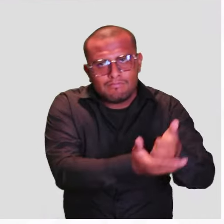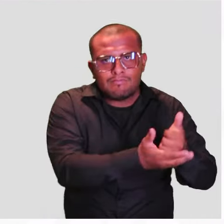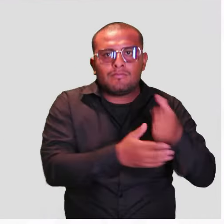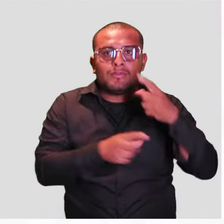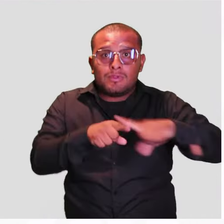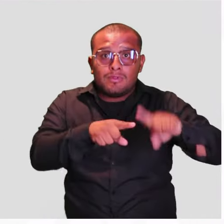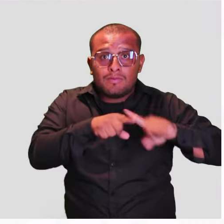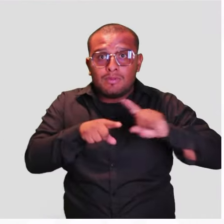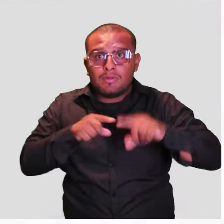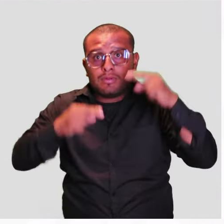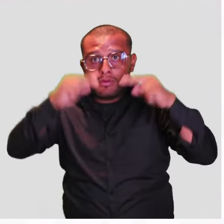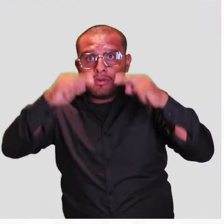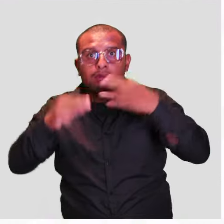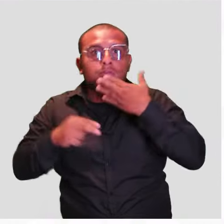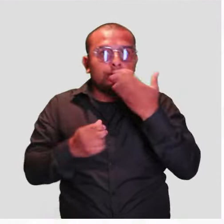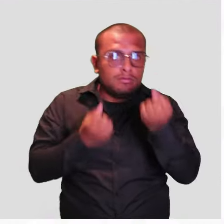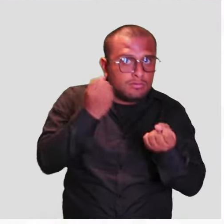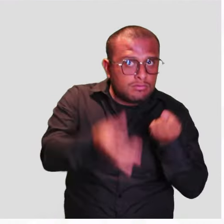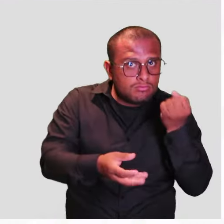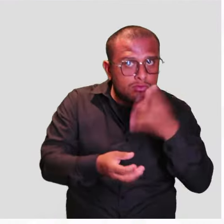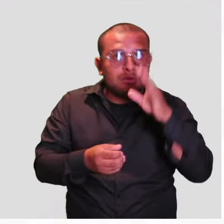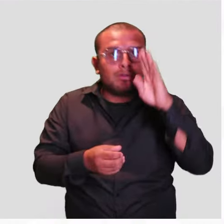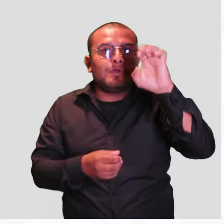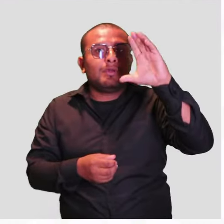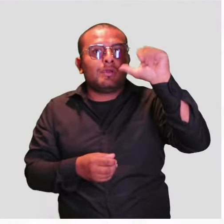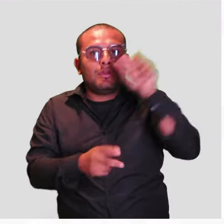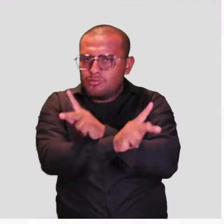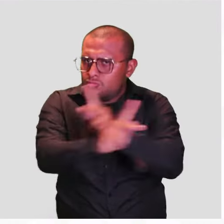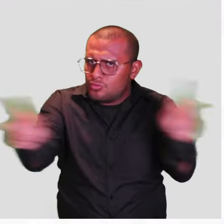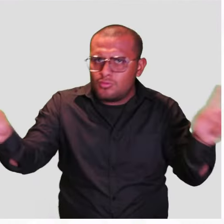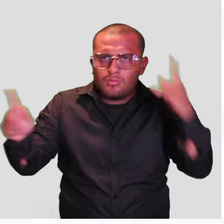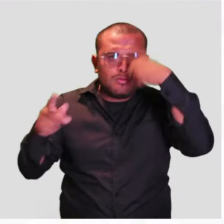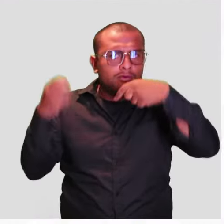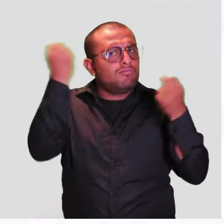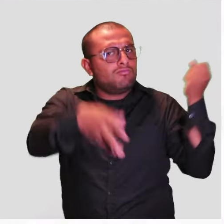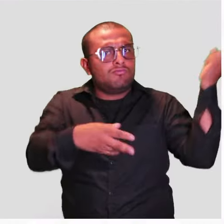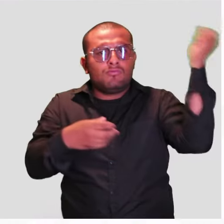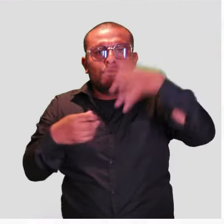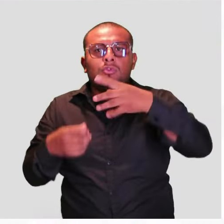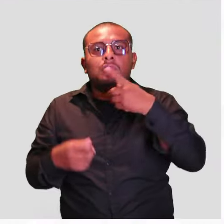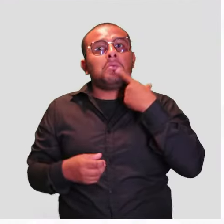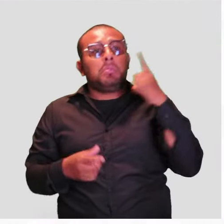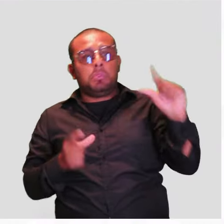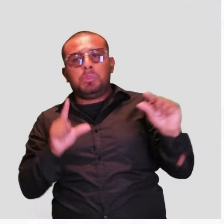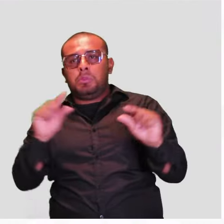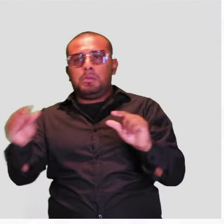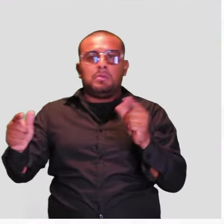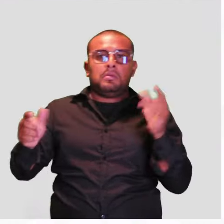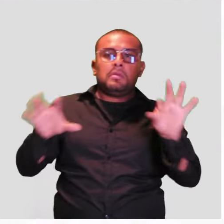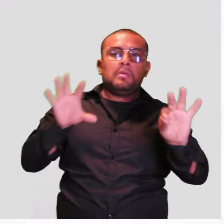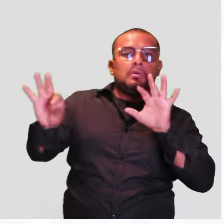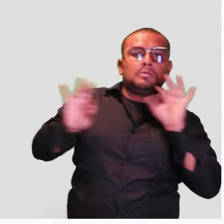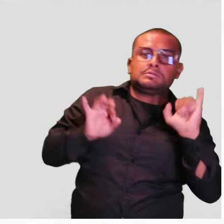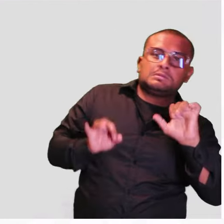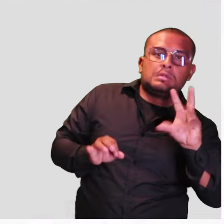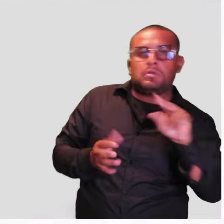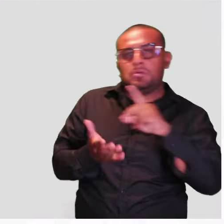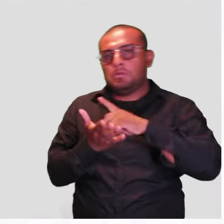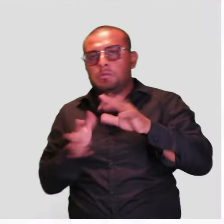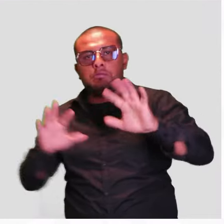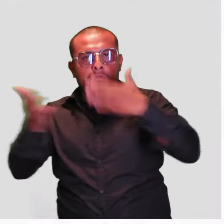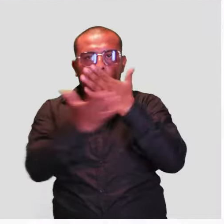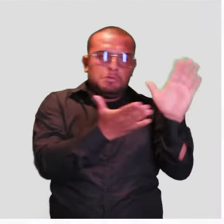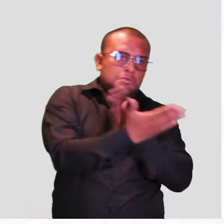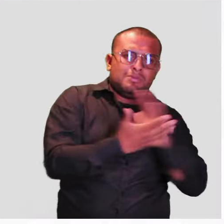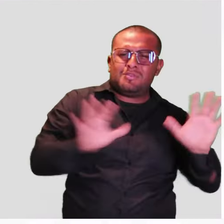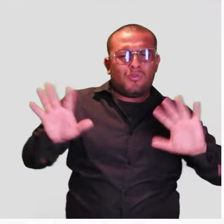Y también decirles, las becas son para todos, no podemos discriminar y no podemos seleccionar a nuestros hijos para saber a quién le vamos a dar solamente esa beca.